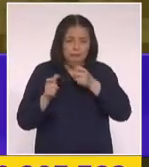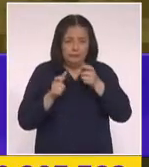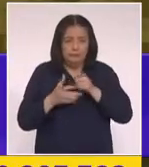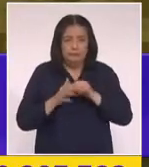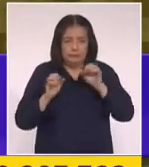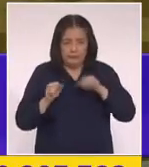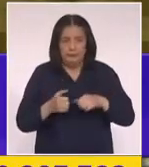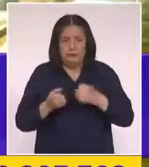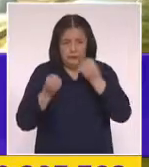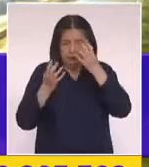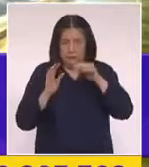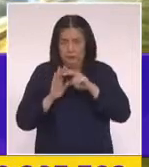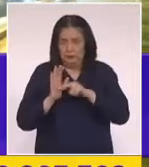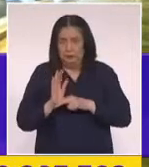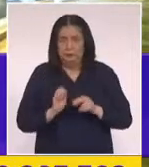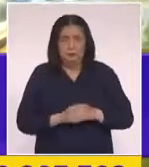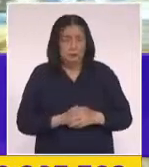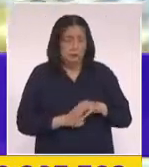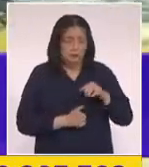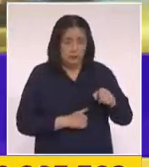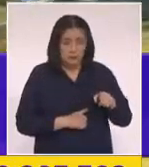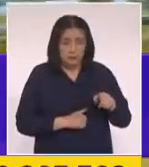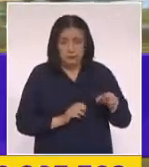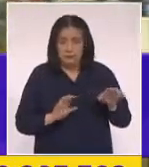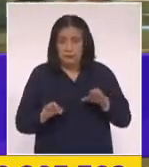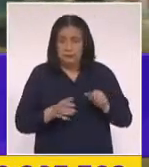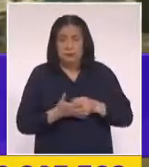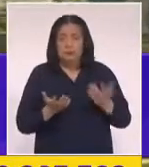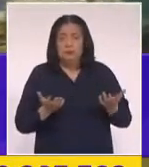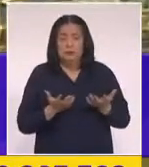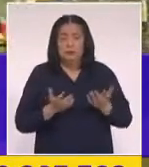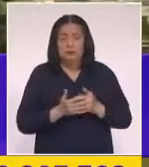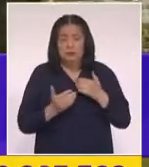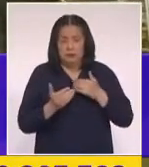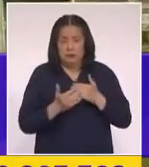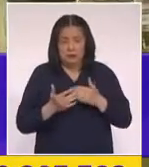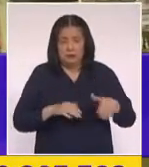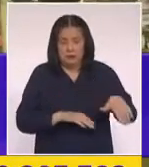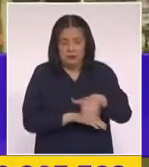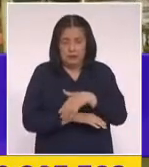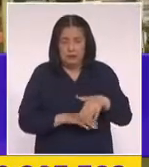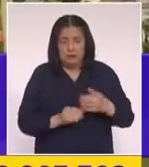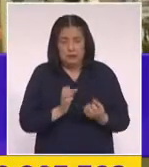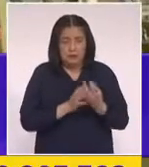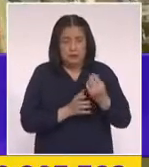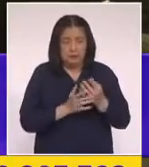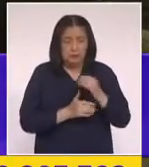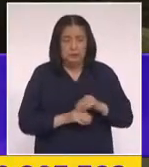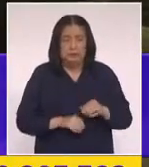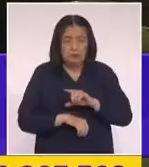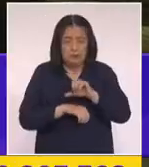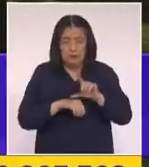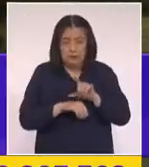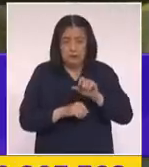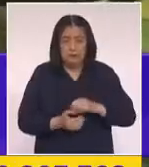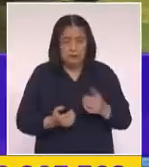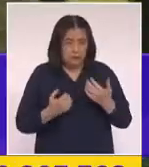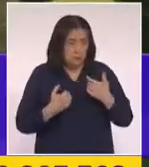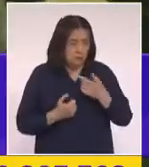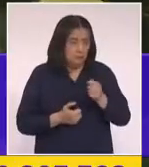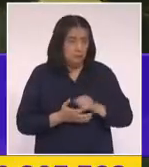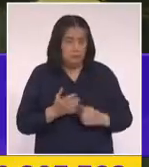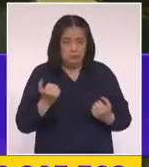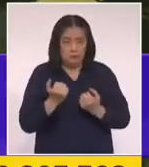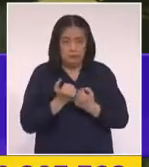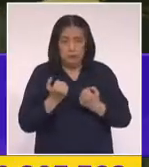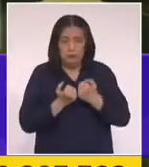el cumplimiento de la normativa. El operativo, que se llevó a cabo en las inmediaciones de la avenida Arequipa del distrito de Lince, contó además con